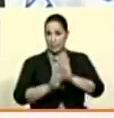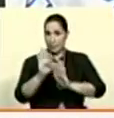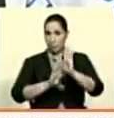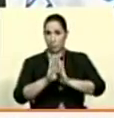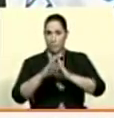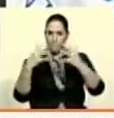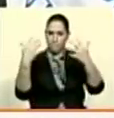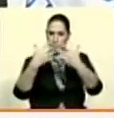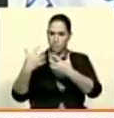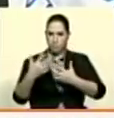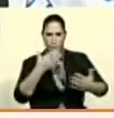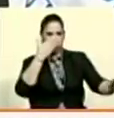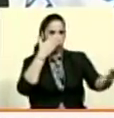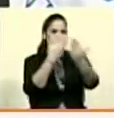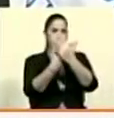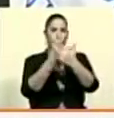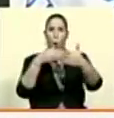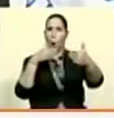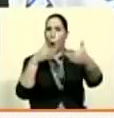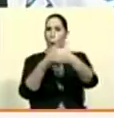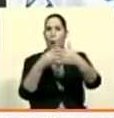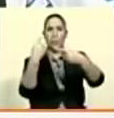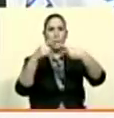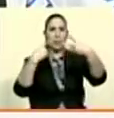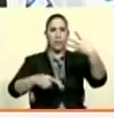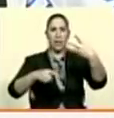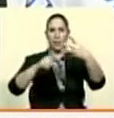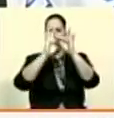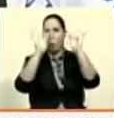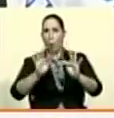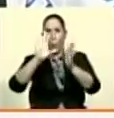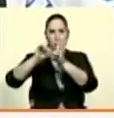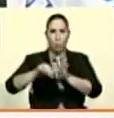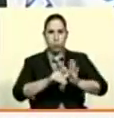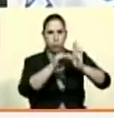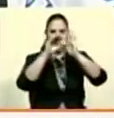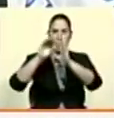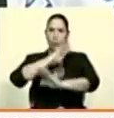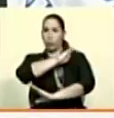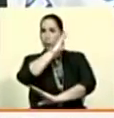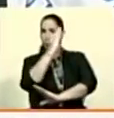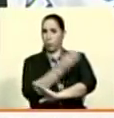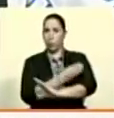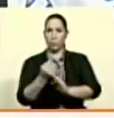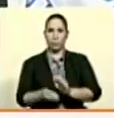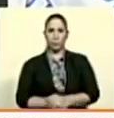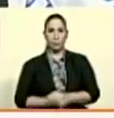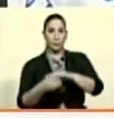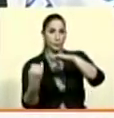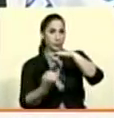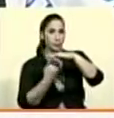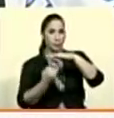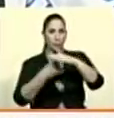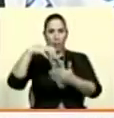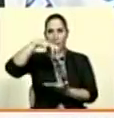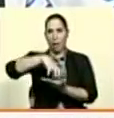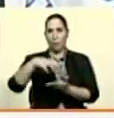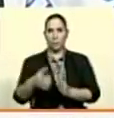batalla frontal contra las diversas formas de corrupción, fortaleciendo las instituciones del